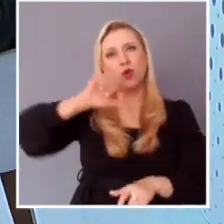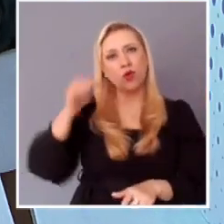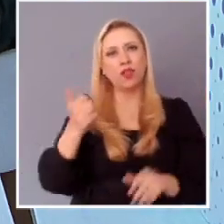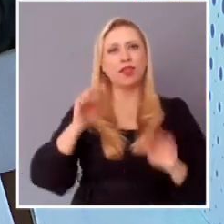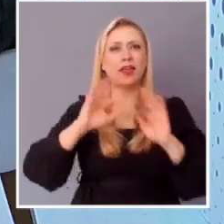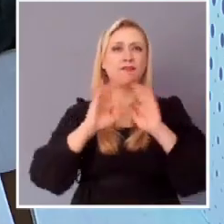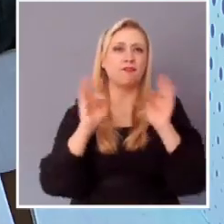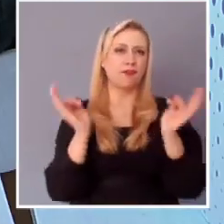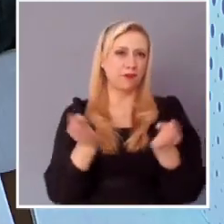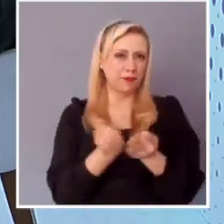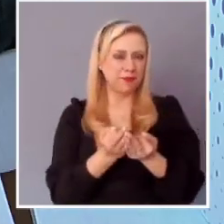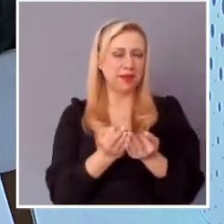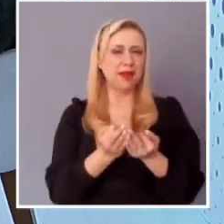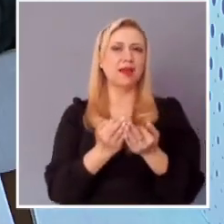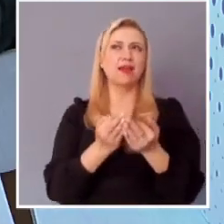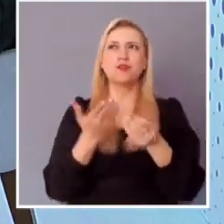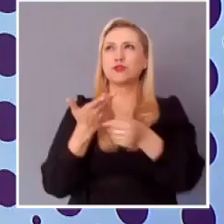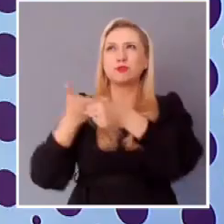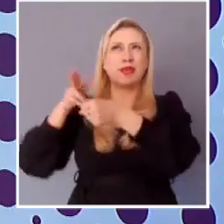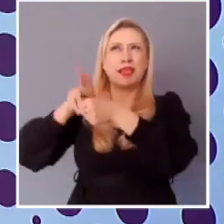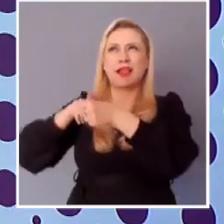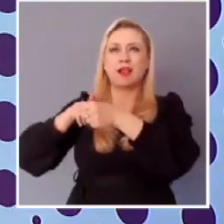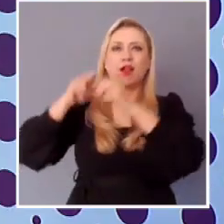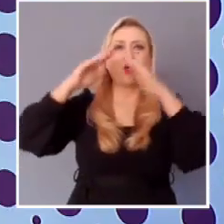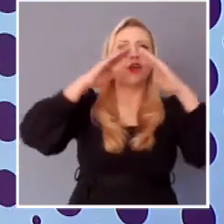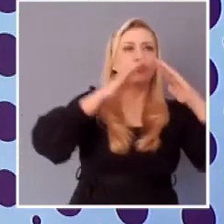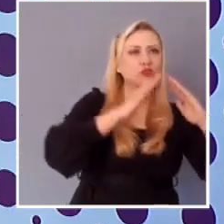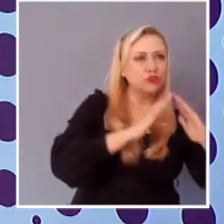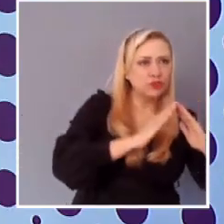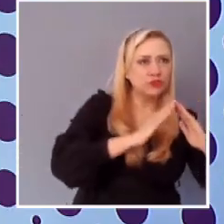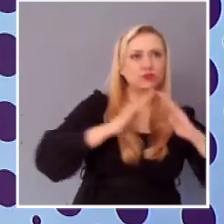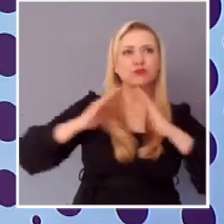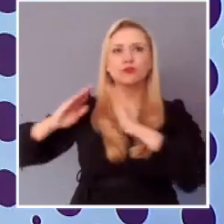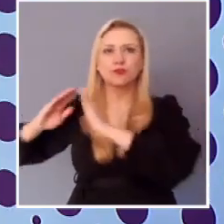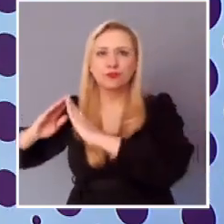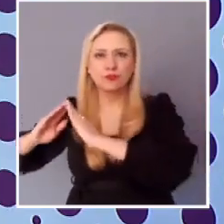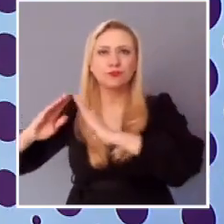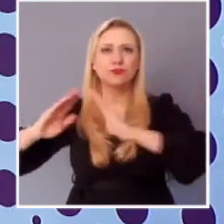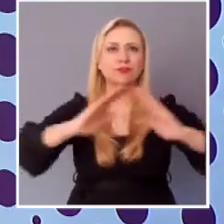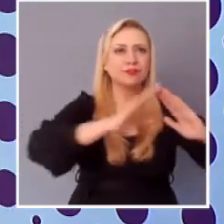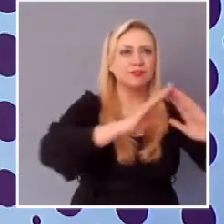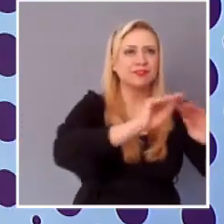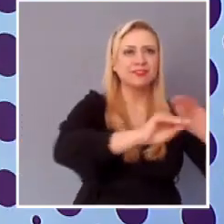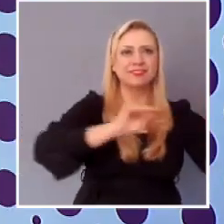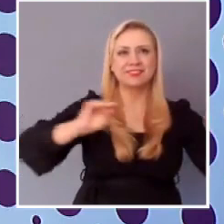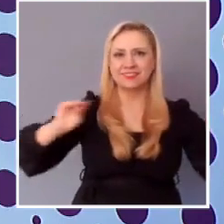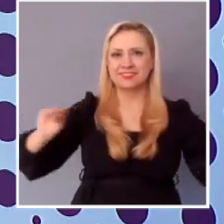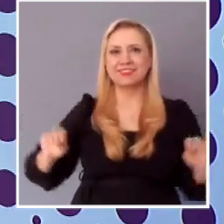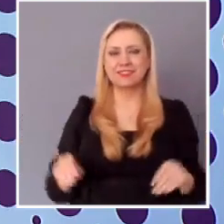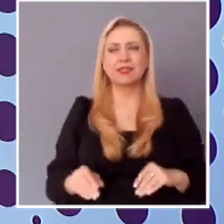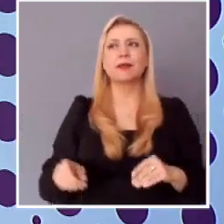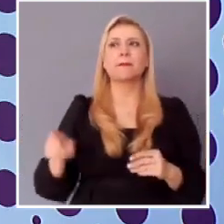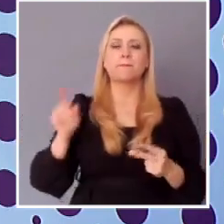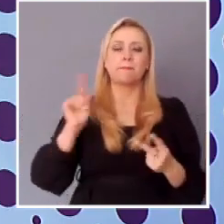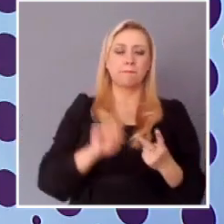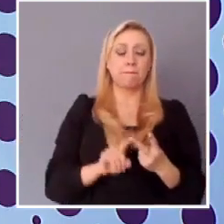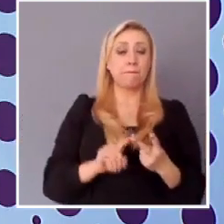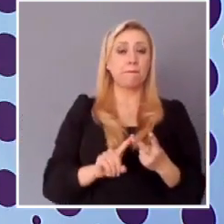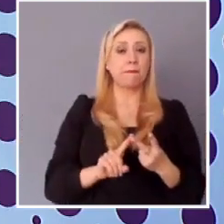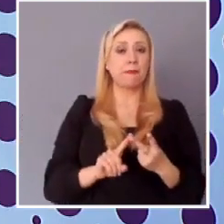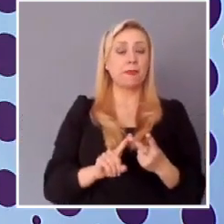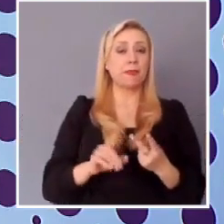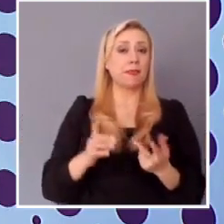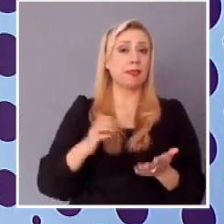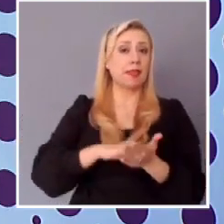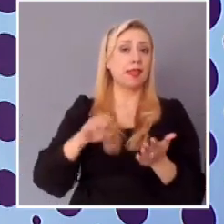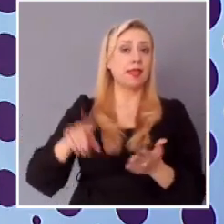comunitario. También, si hablamos de situaciones críticas en salud mental, en Finlandia